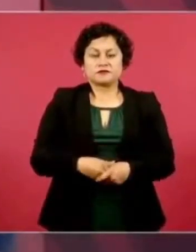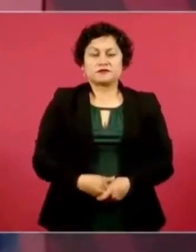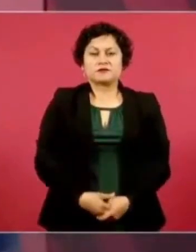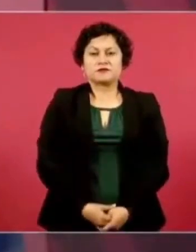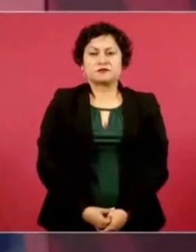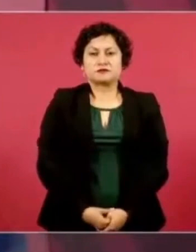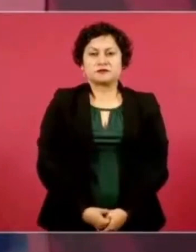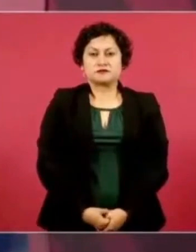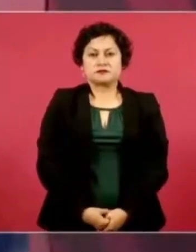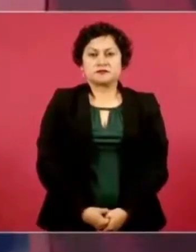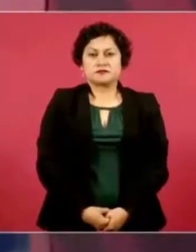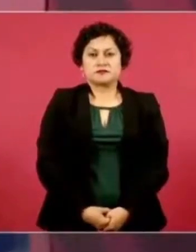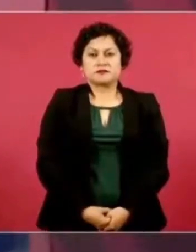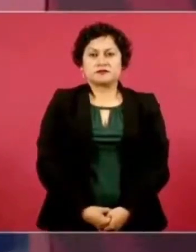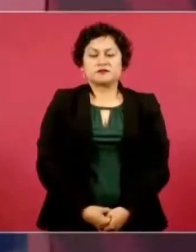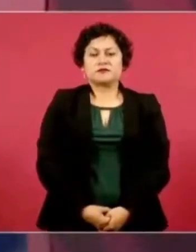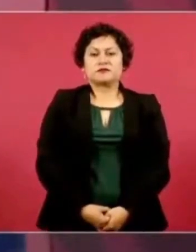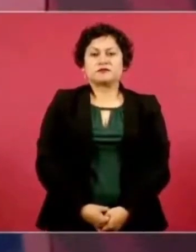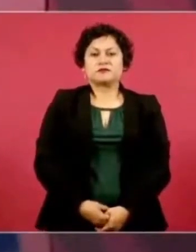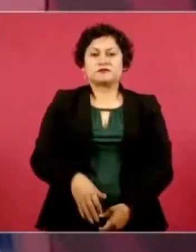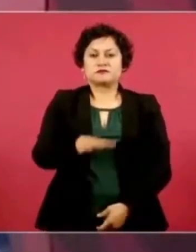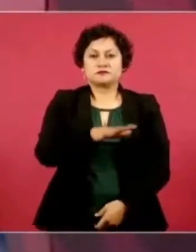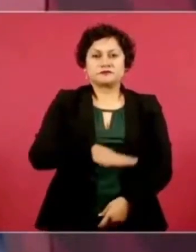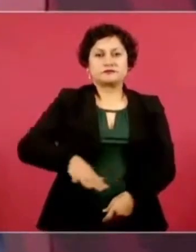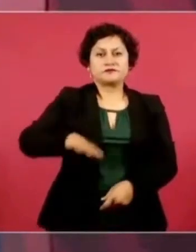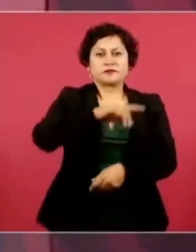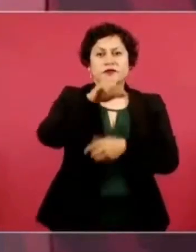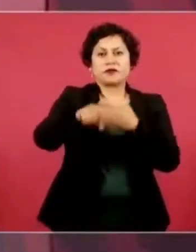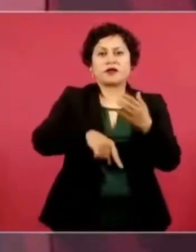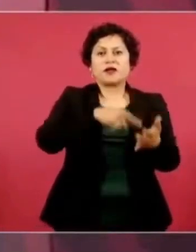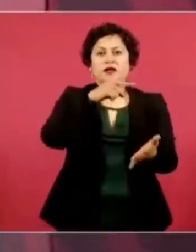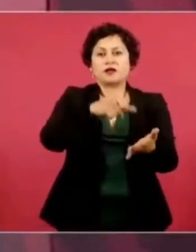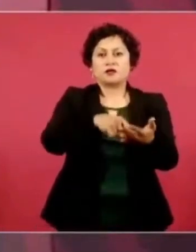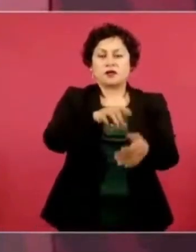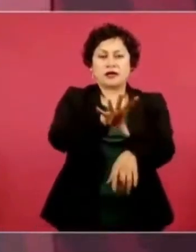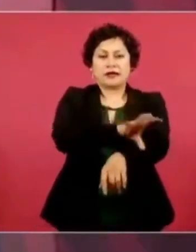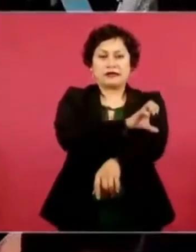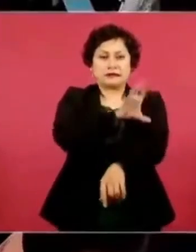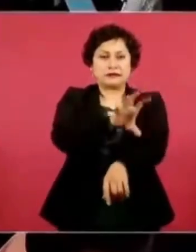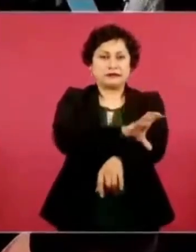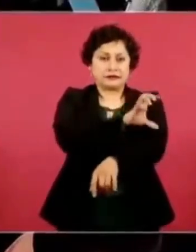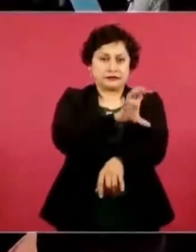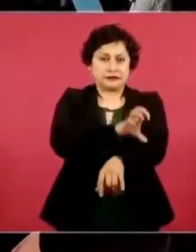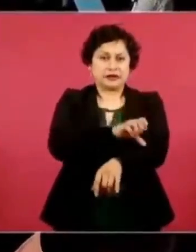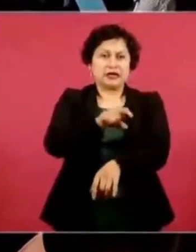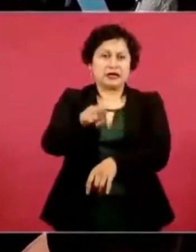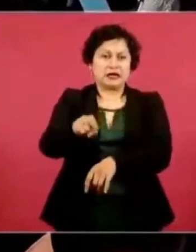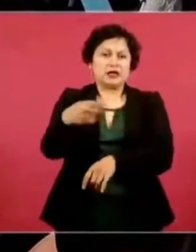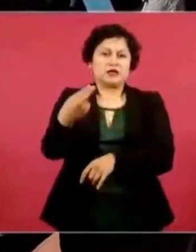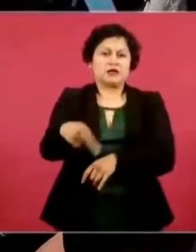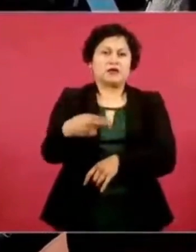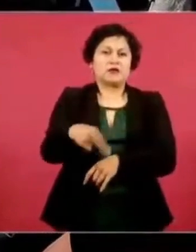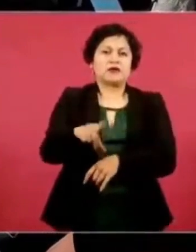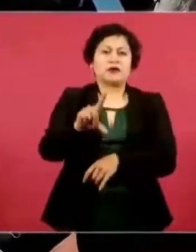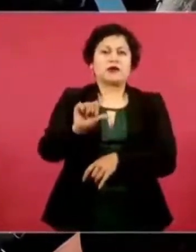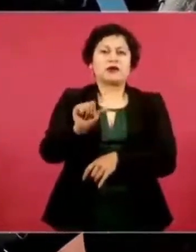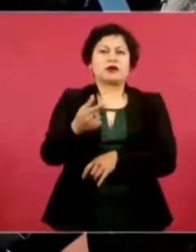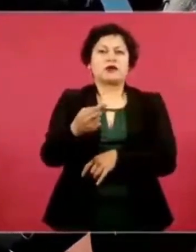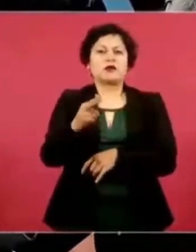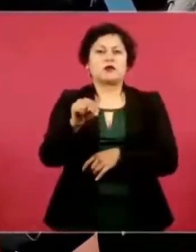de energía eléctrica de Laguna Verde y